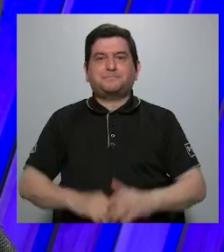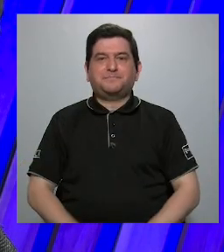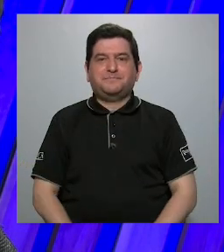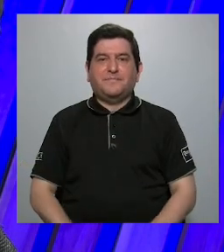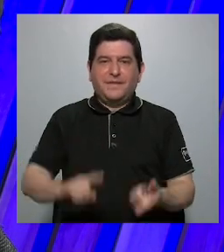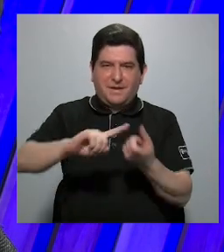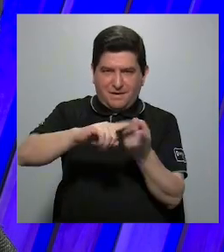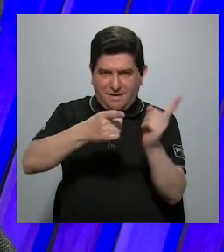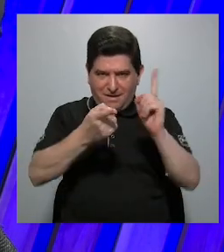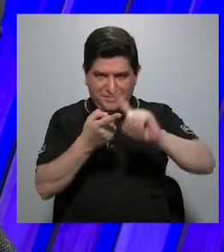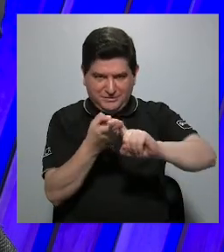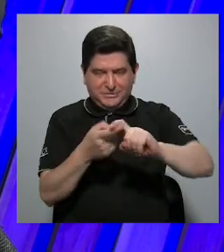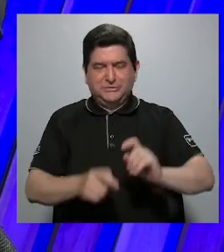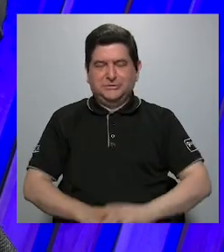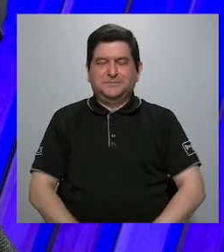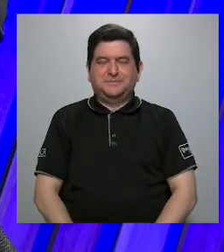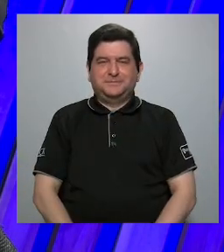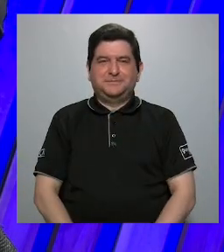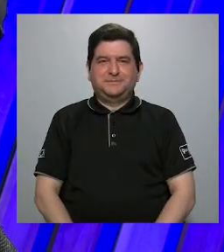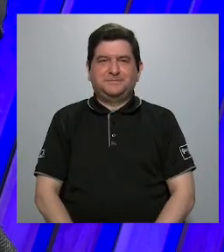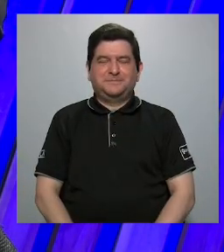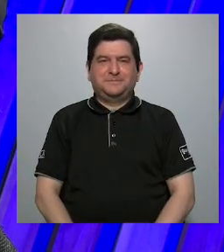Continuamos, amigas y amigos,